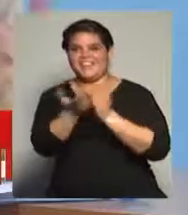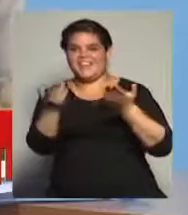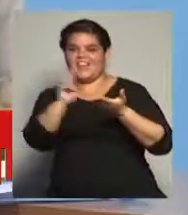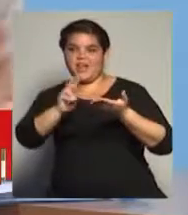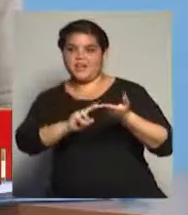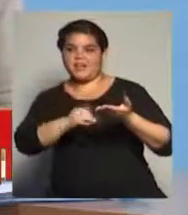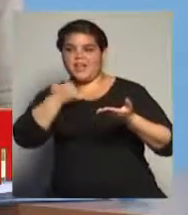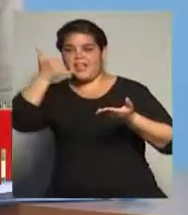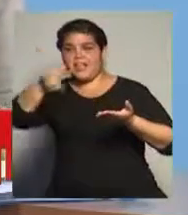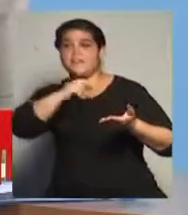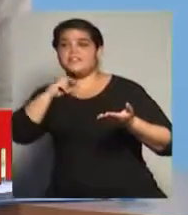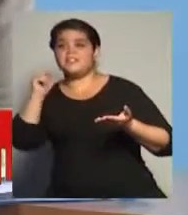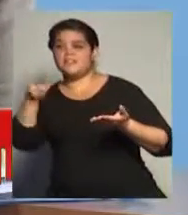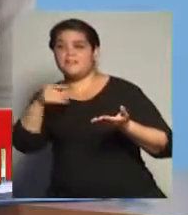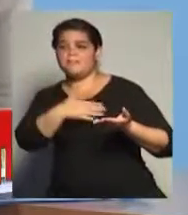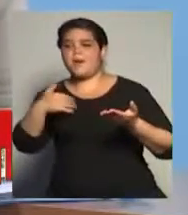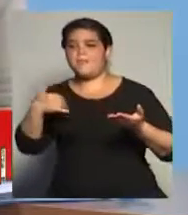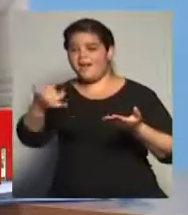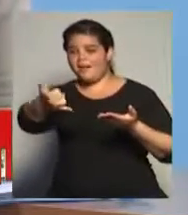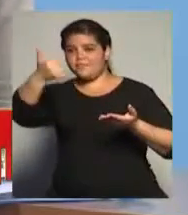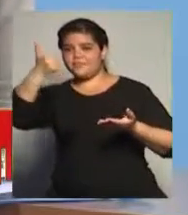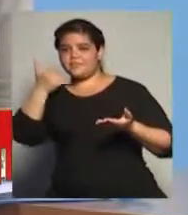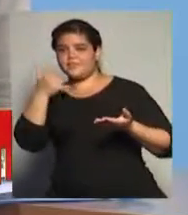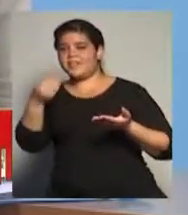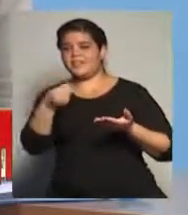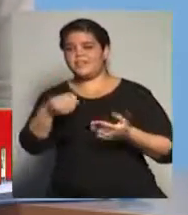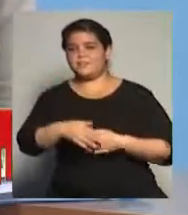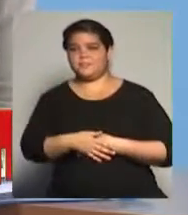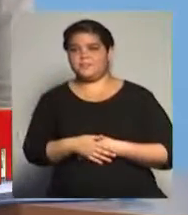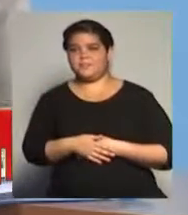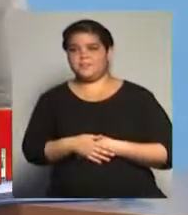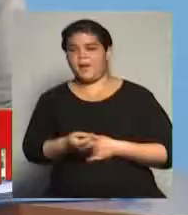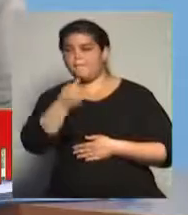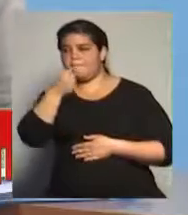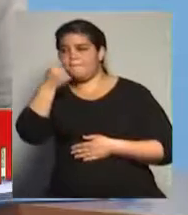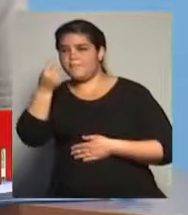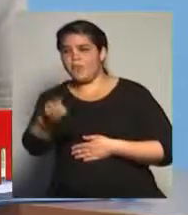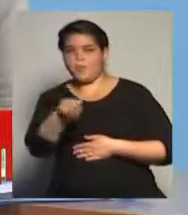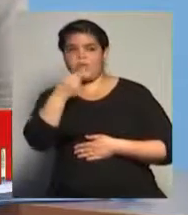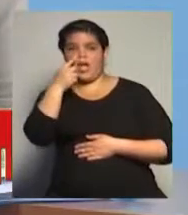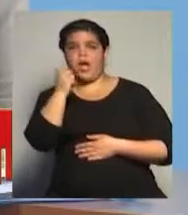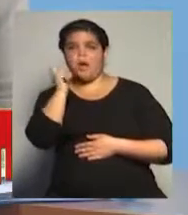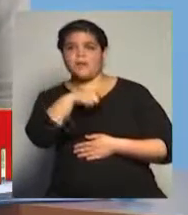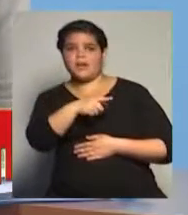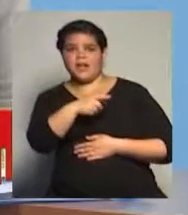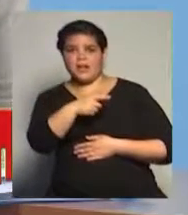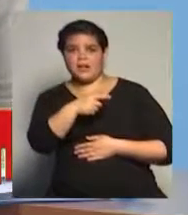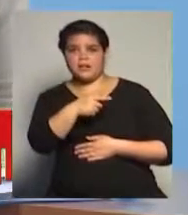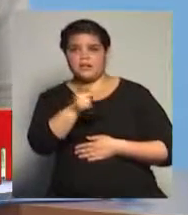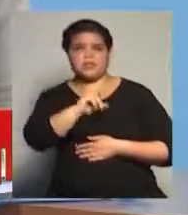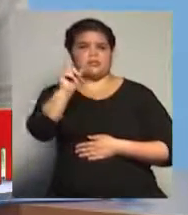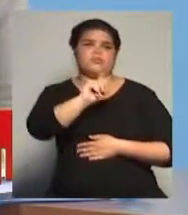a un sacerdote y atiende la madre y pregunta por este sacerdote y la madre dice no, y